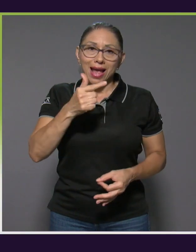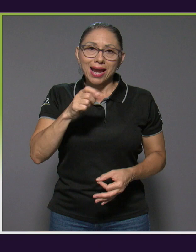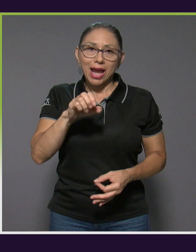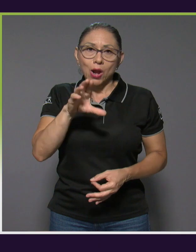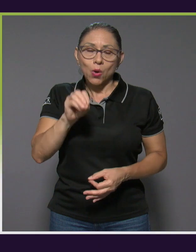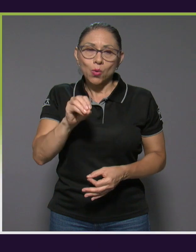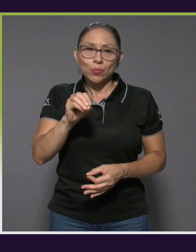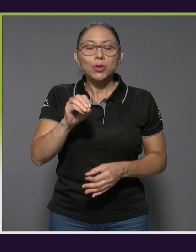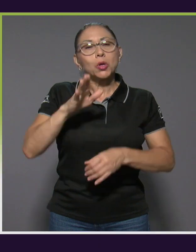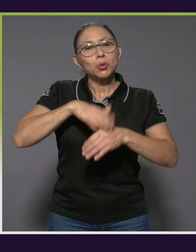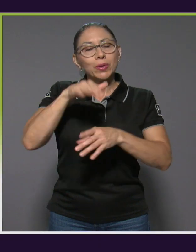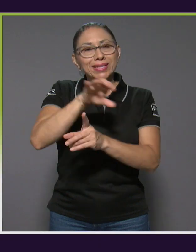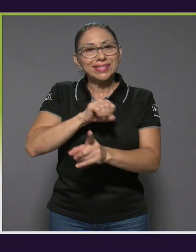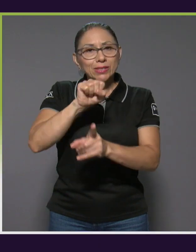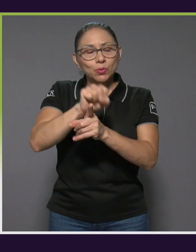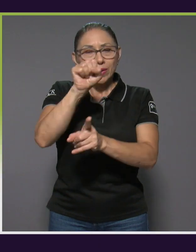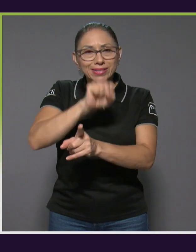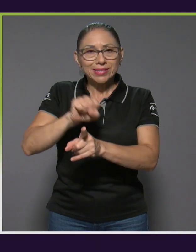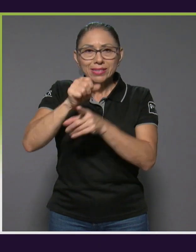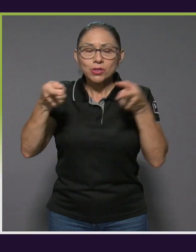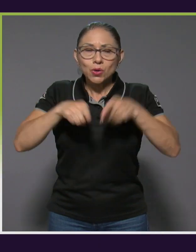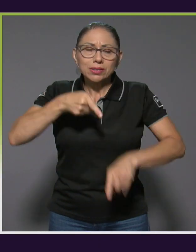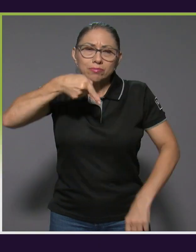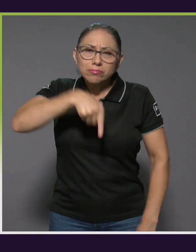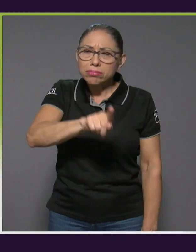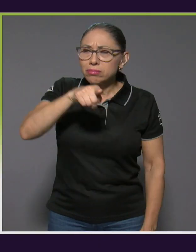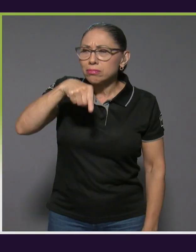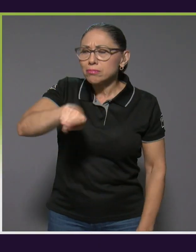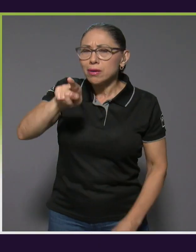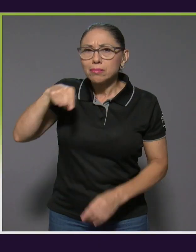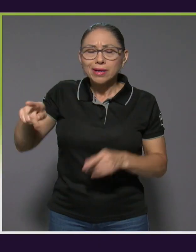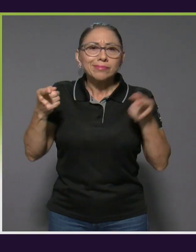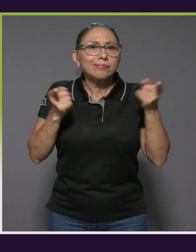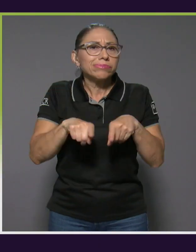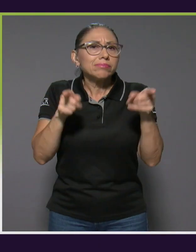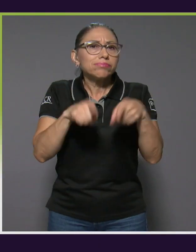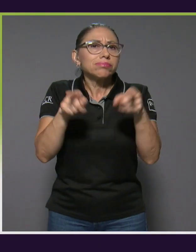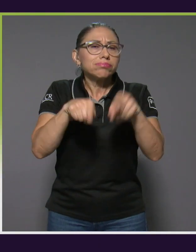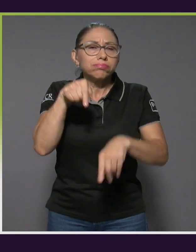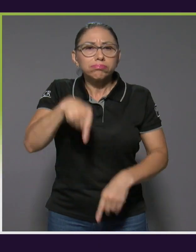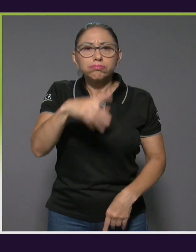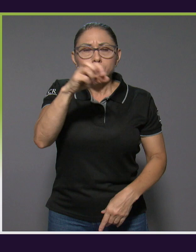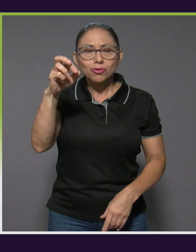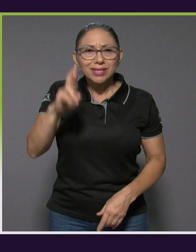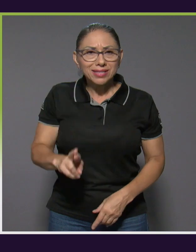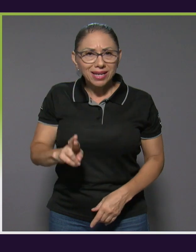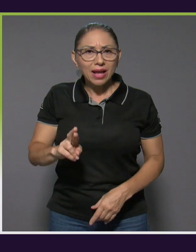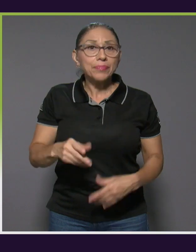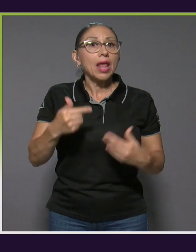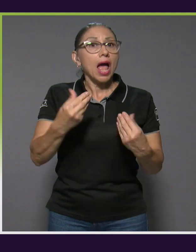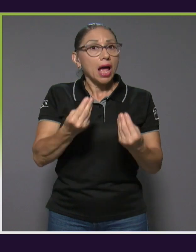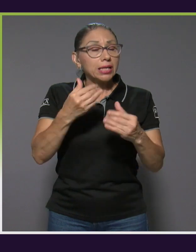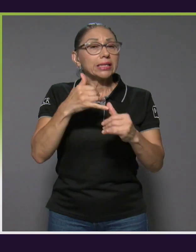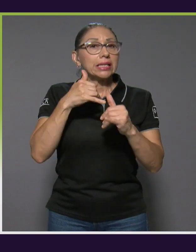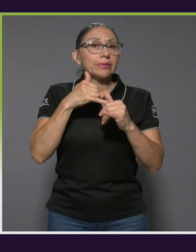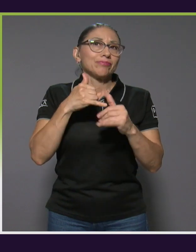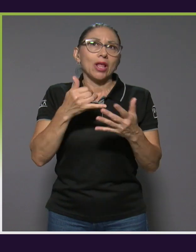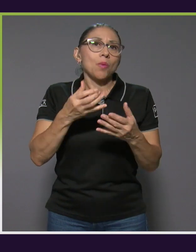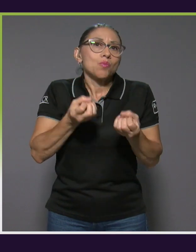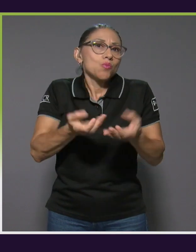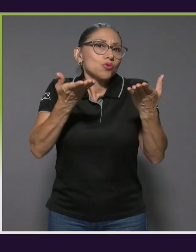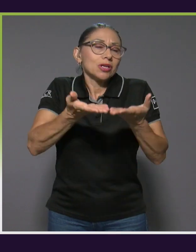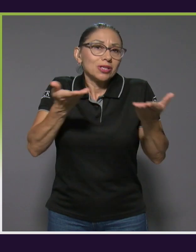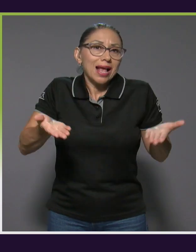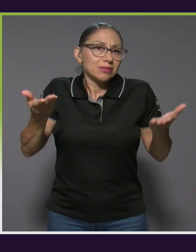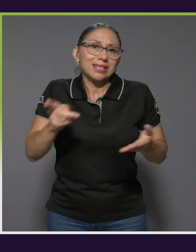situaciones de violencia que están ocurriendo muy comúnmente en Costa Rica, que hay una subdenuncia importante, pero también,